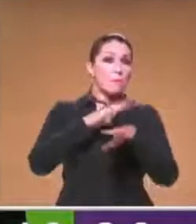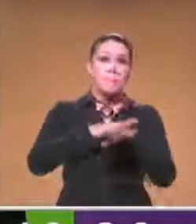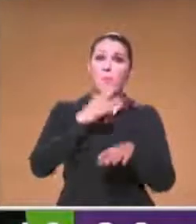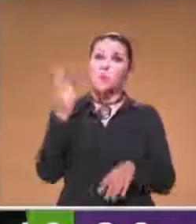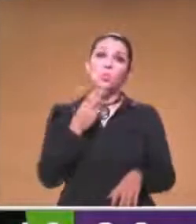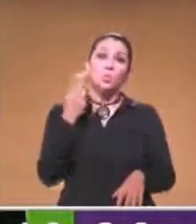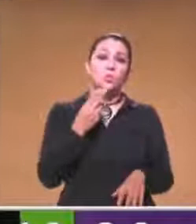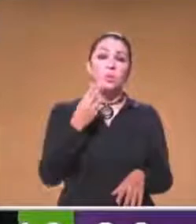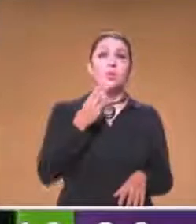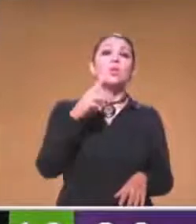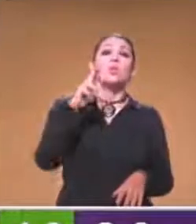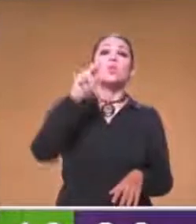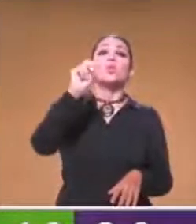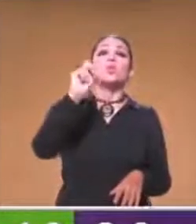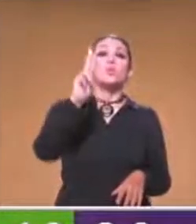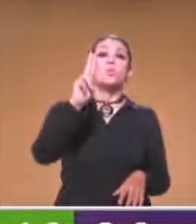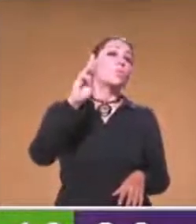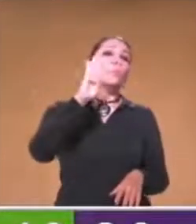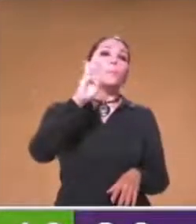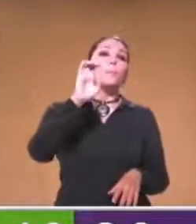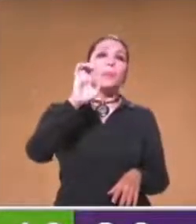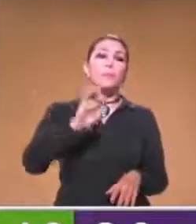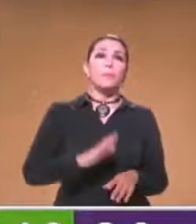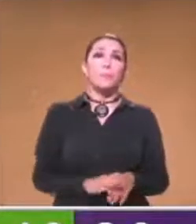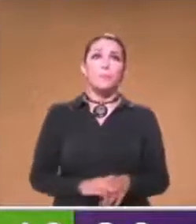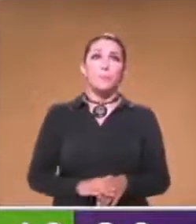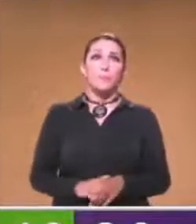verbo to be. Vamos a revisarlo, por favor.